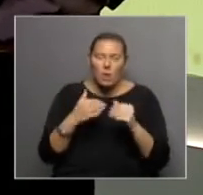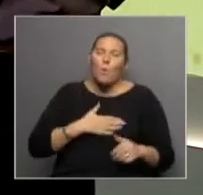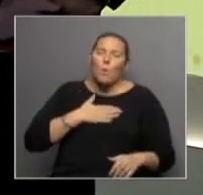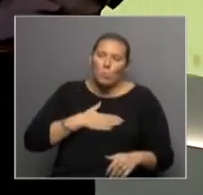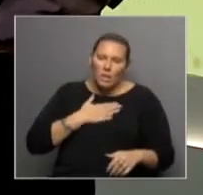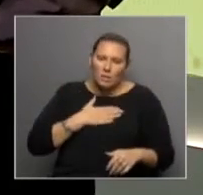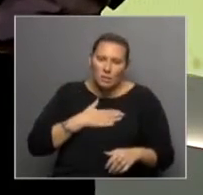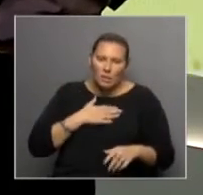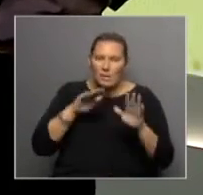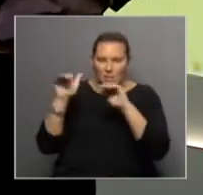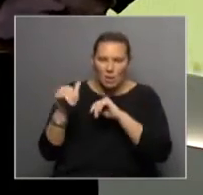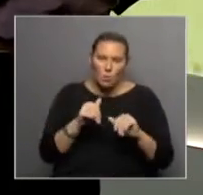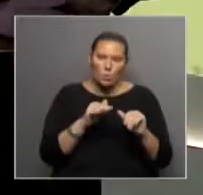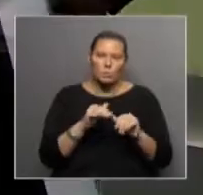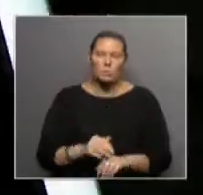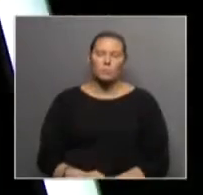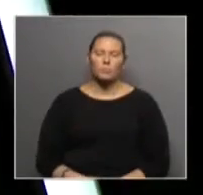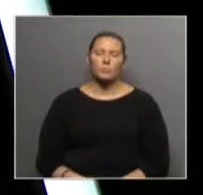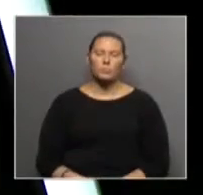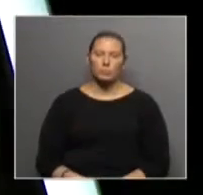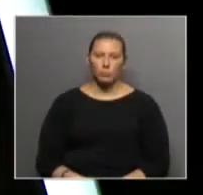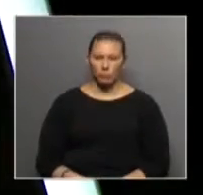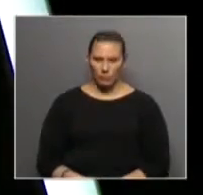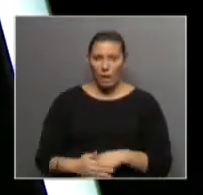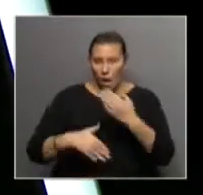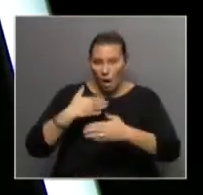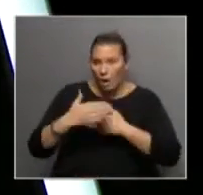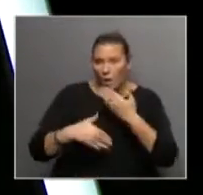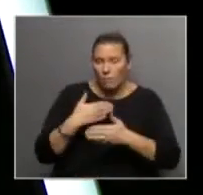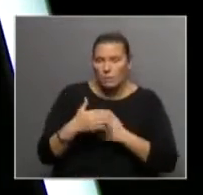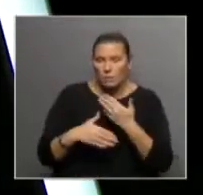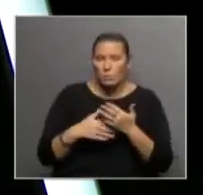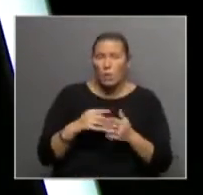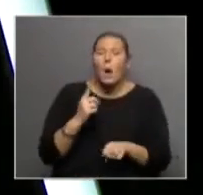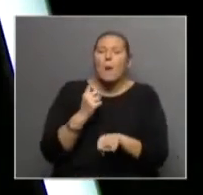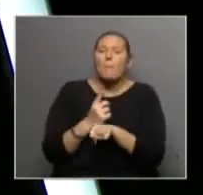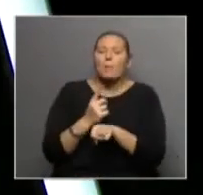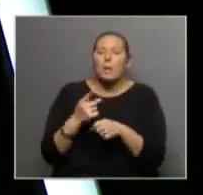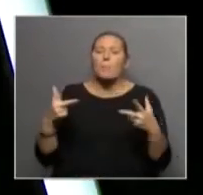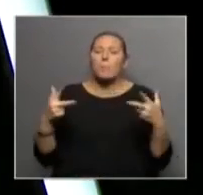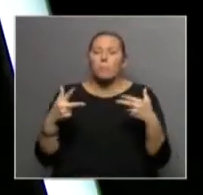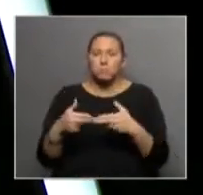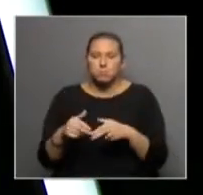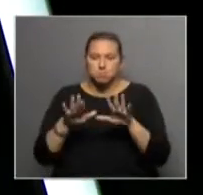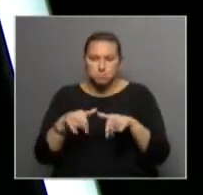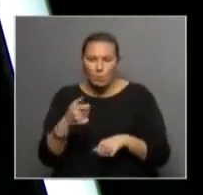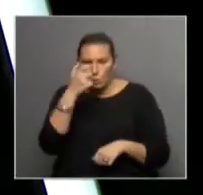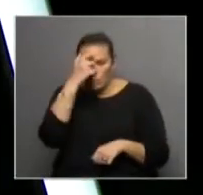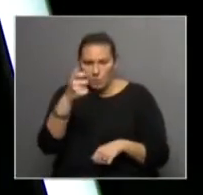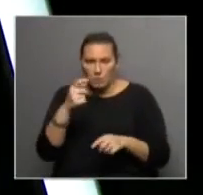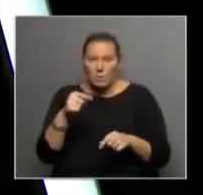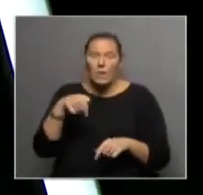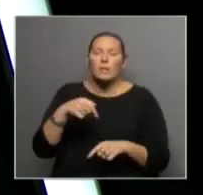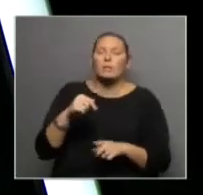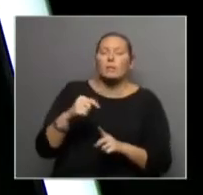gusto y cordial saludo para todo Uruguay. Hasta luego. Avanzamos hacia la primera pausa en este Sobre Ciencia especial en este